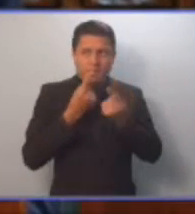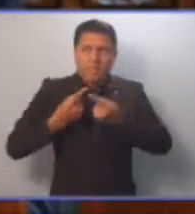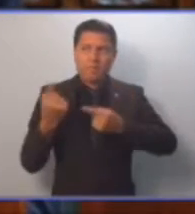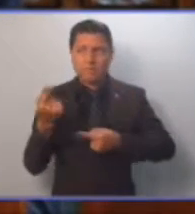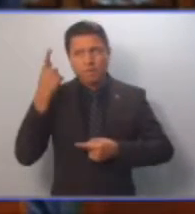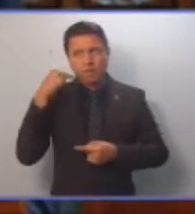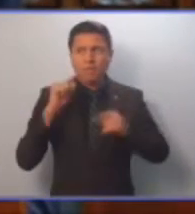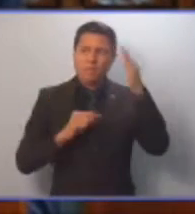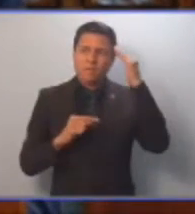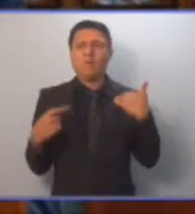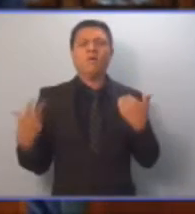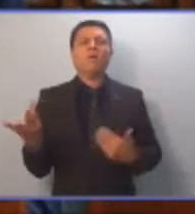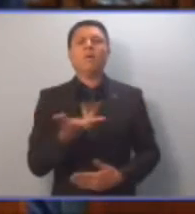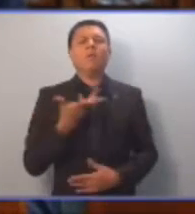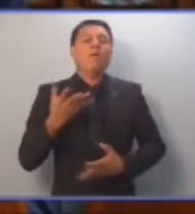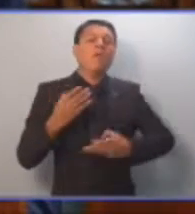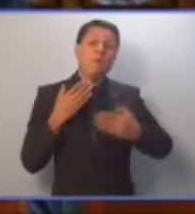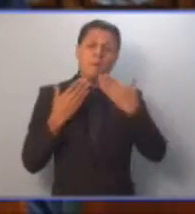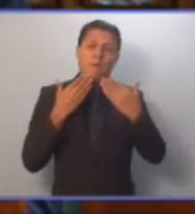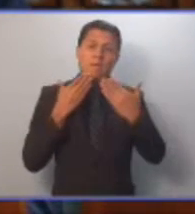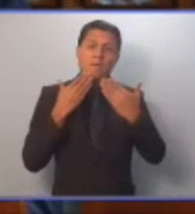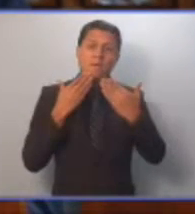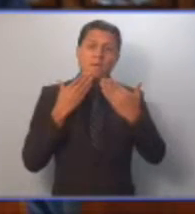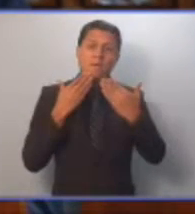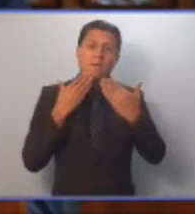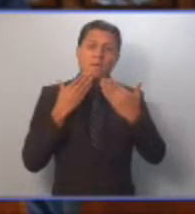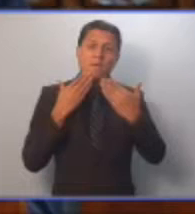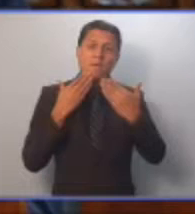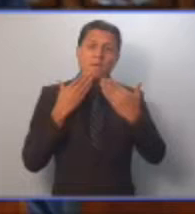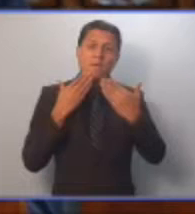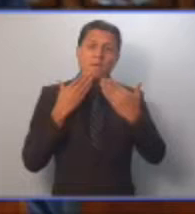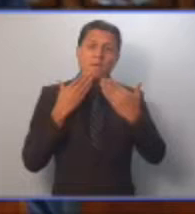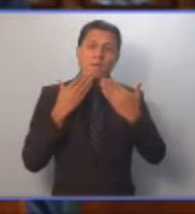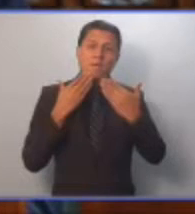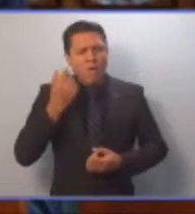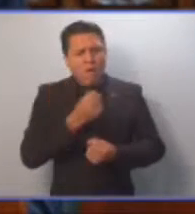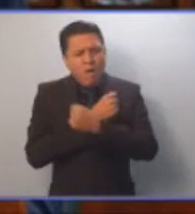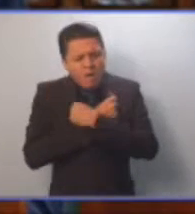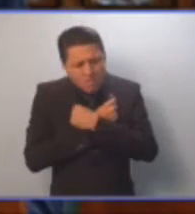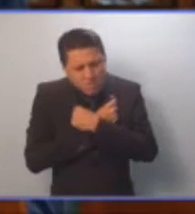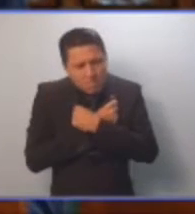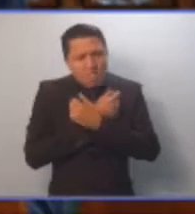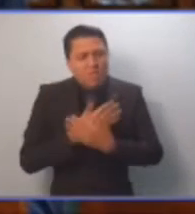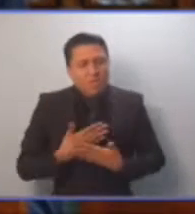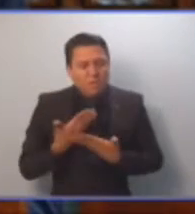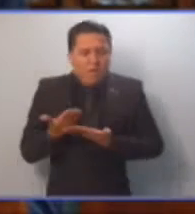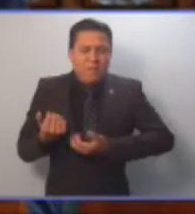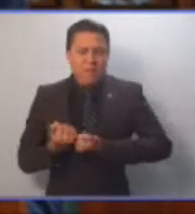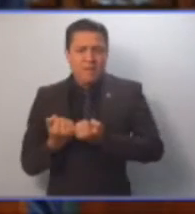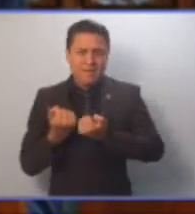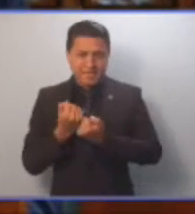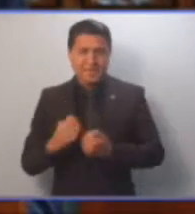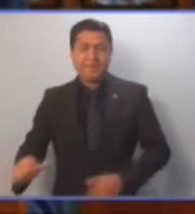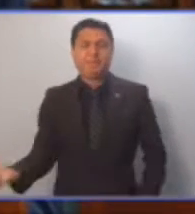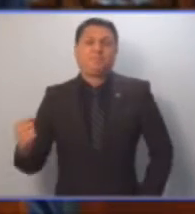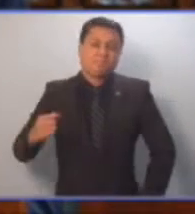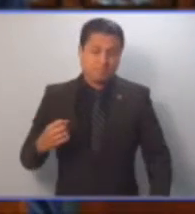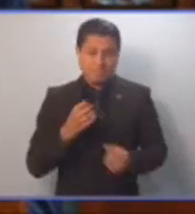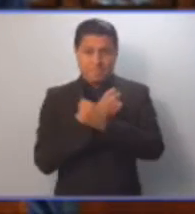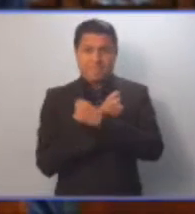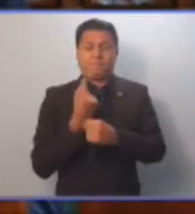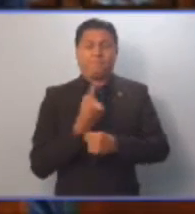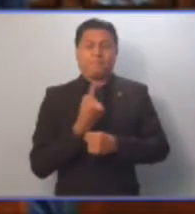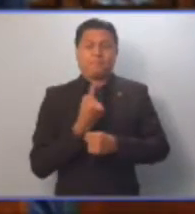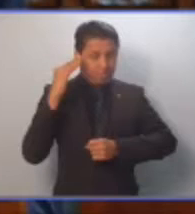y señores. Hablar de FUSATE es hablar de amor al prójimo, del amor hacia nuestros adultos